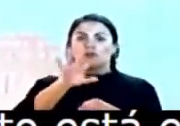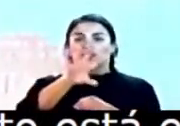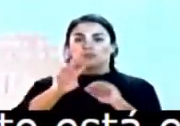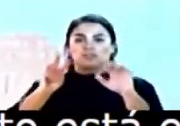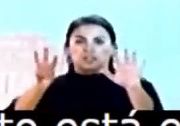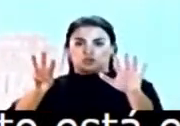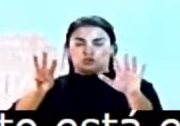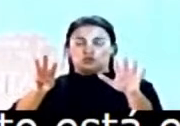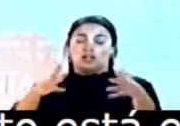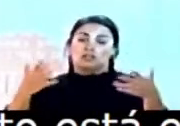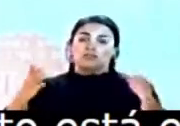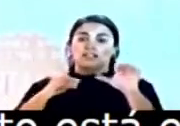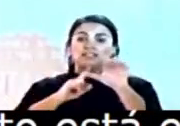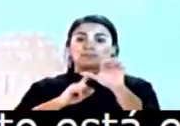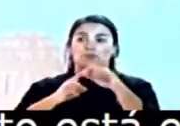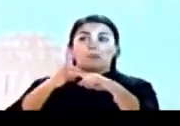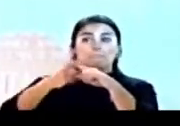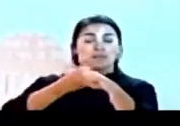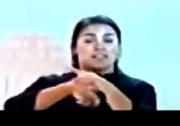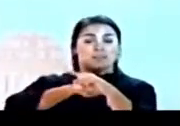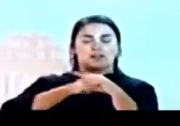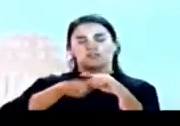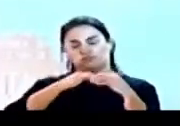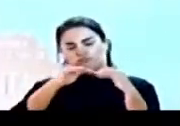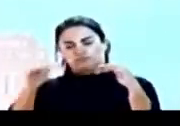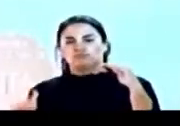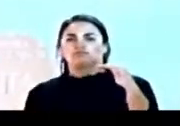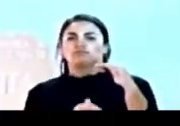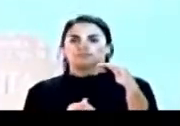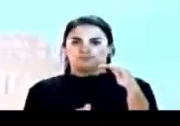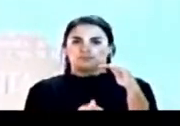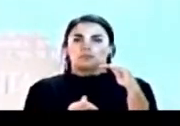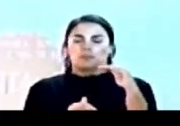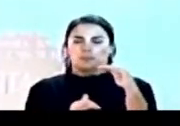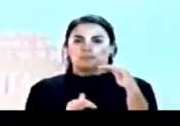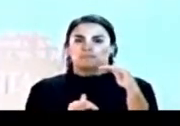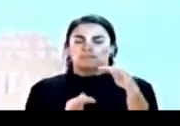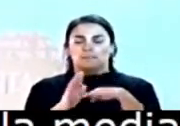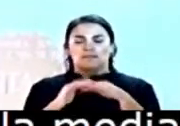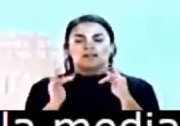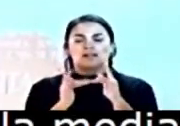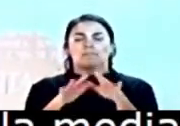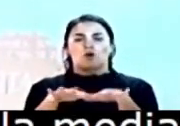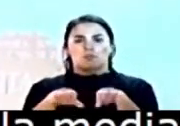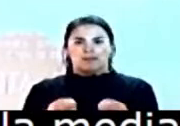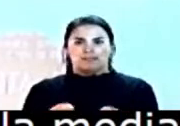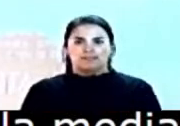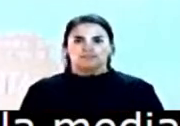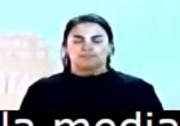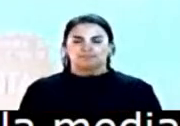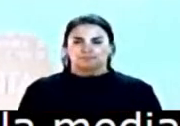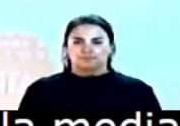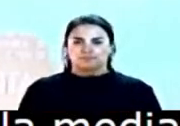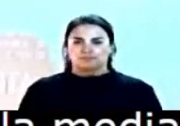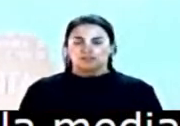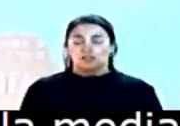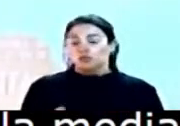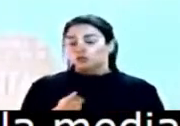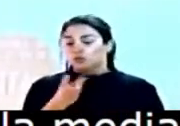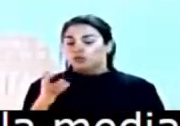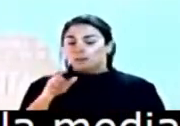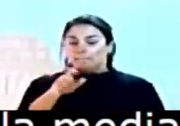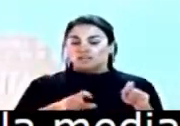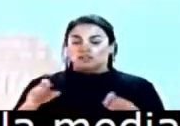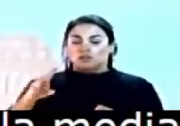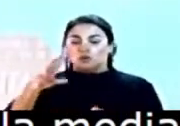tanto, Extremadura está por debajo de la media nacional en camas ocupadas. El número de personas en